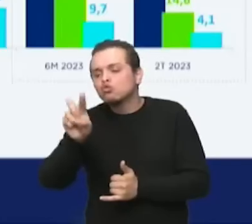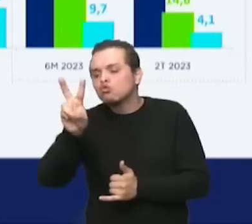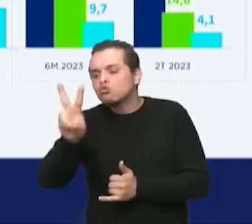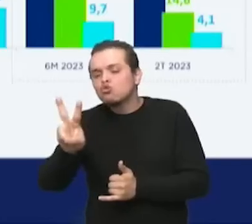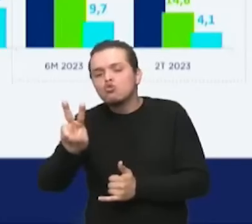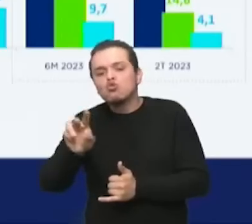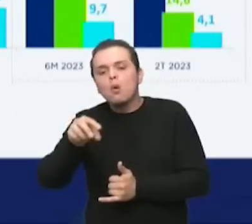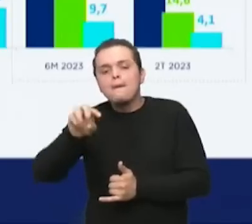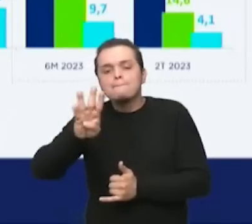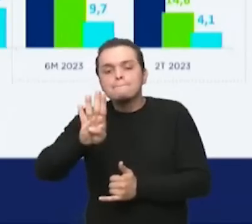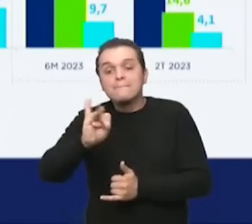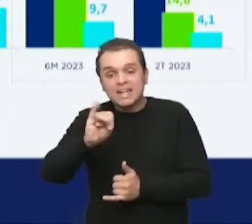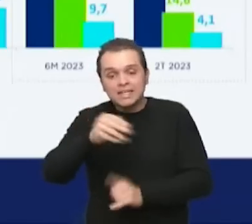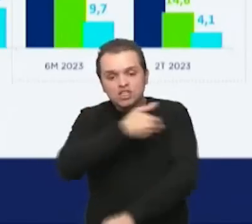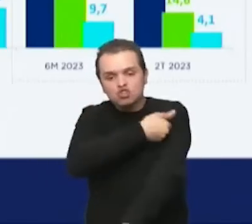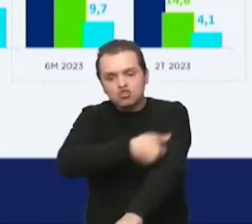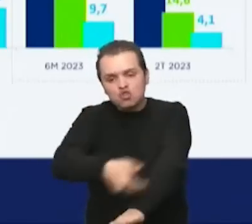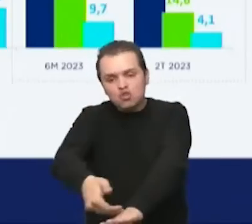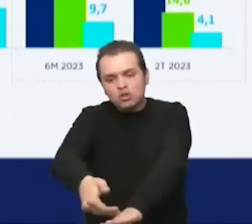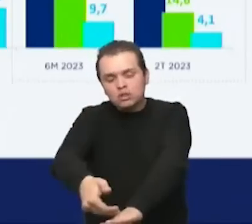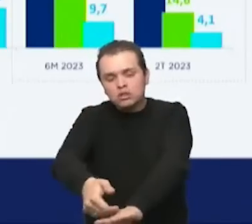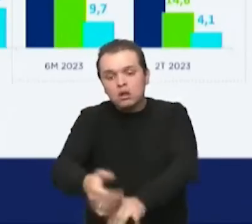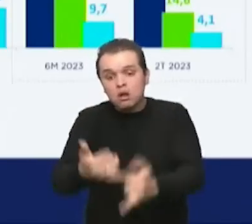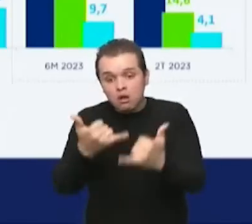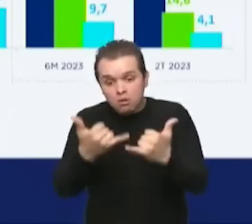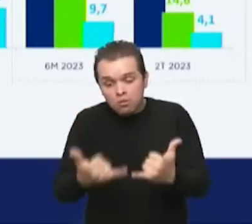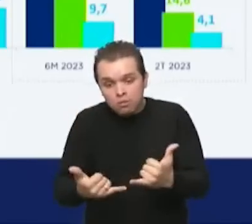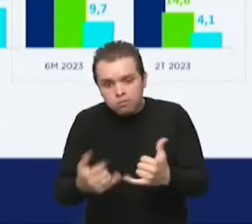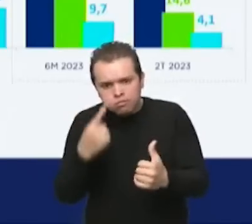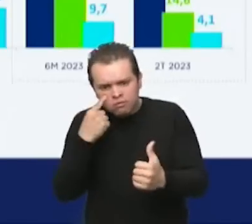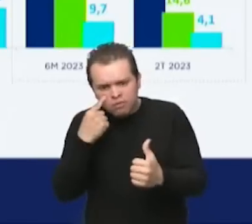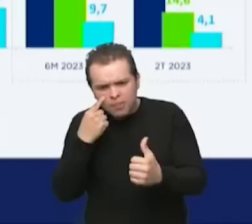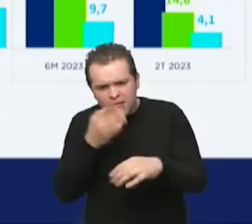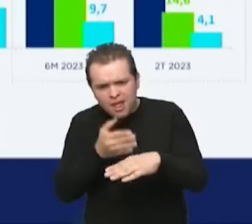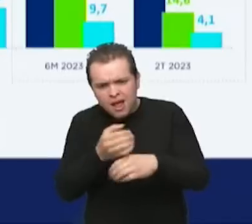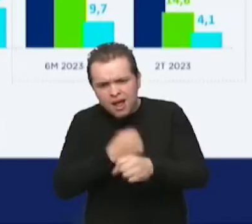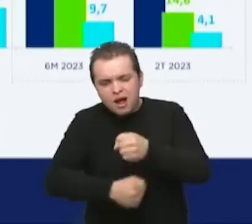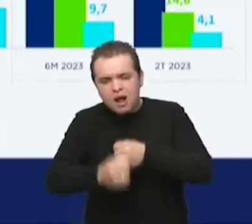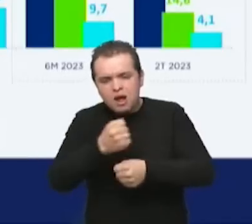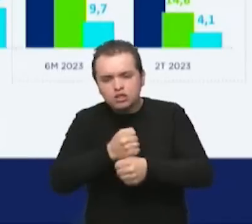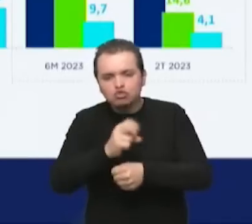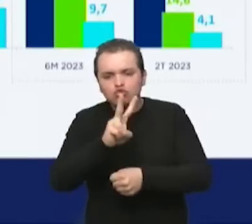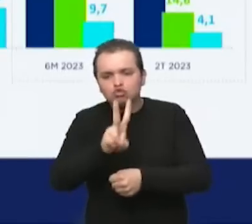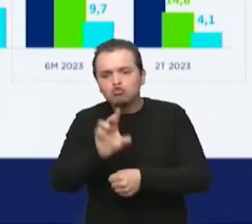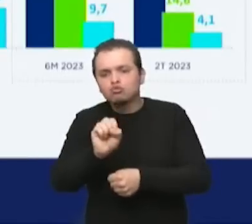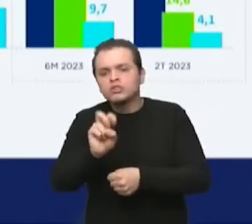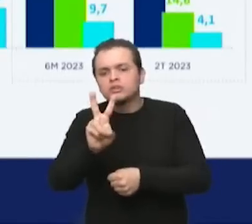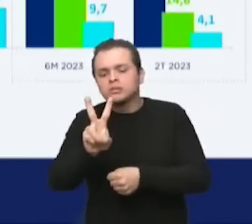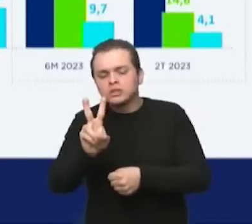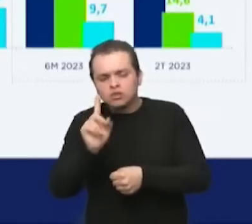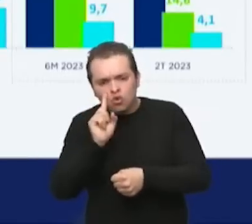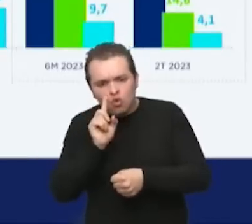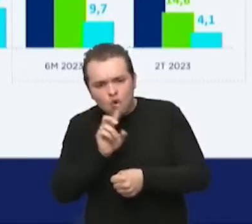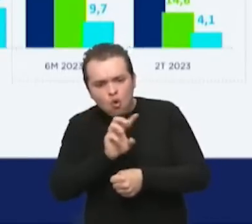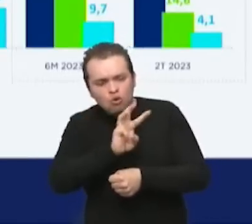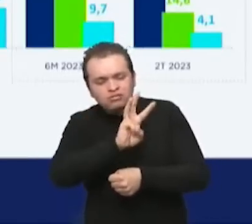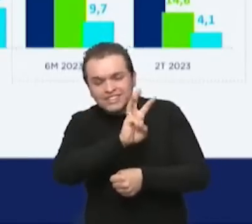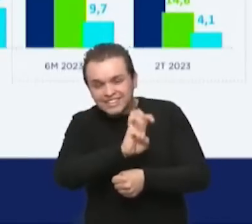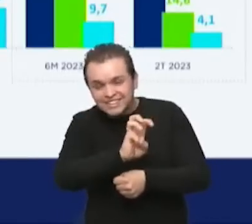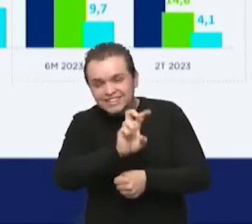además estamos hablando de un evita en el primer semestre del año 2022 de